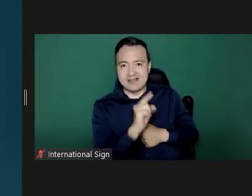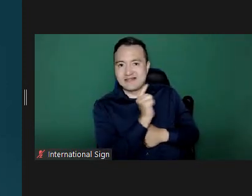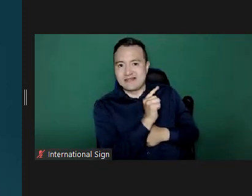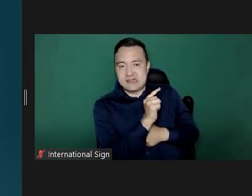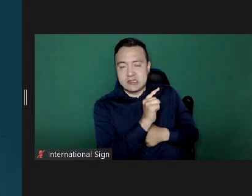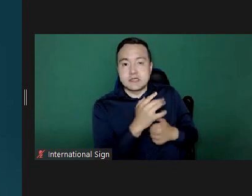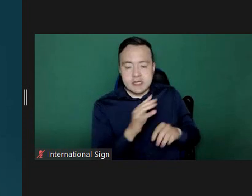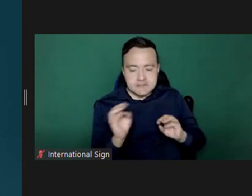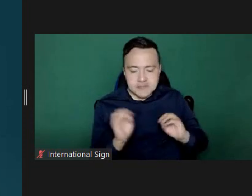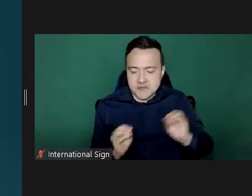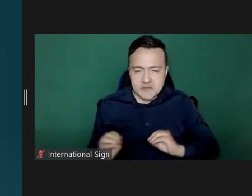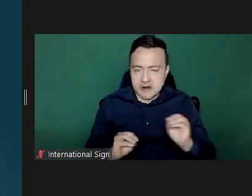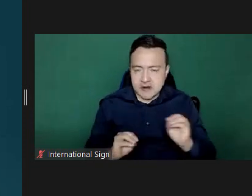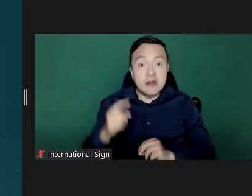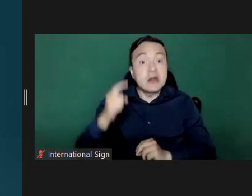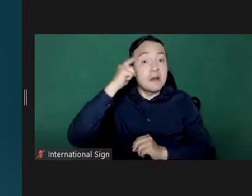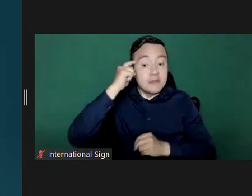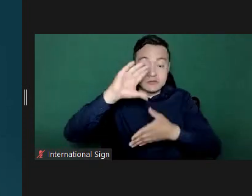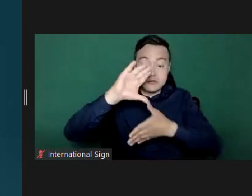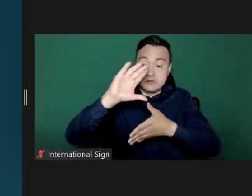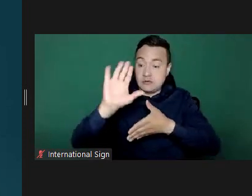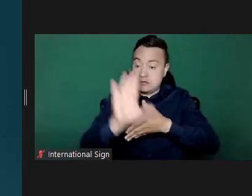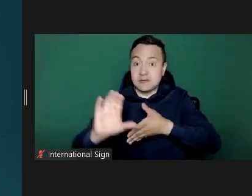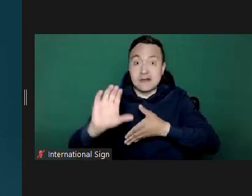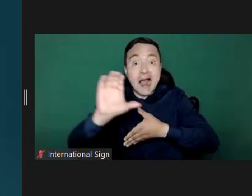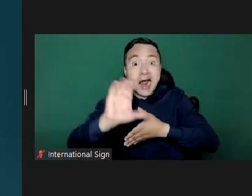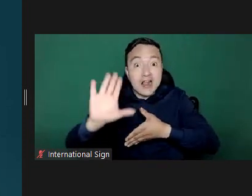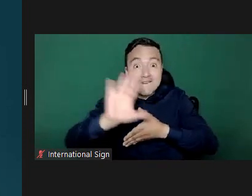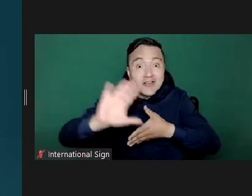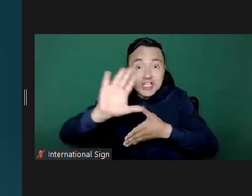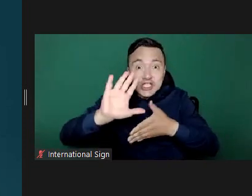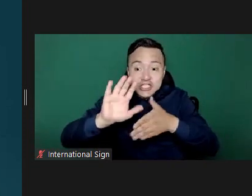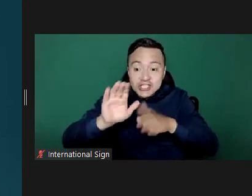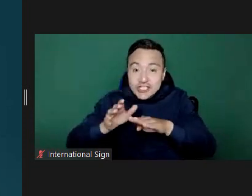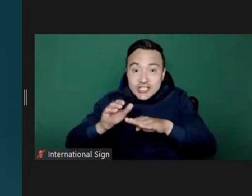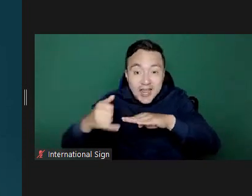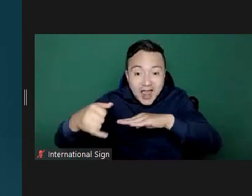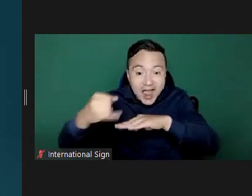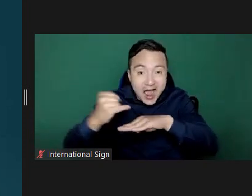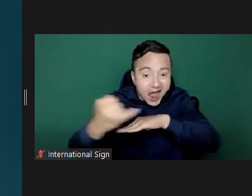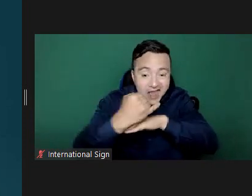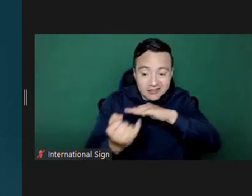hayamos captado esos datos básicos y esos datos se van a usar para el